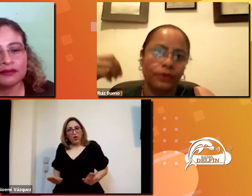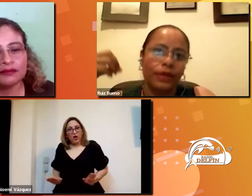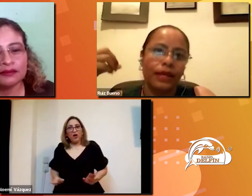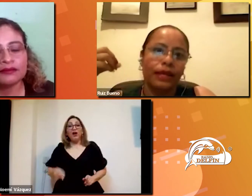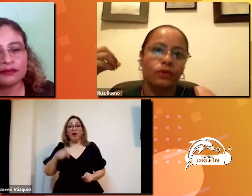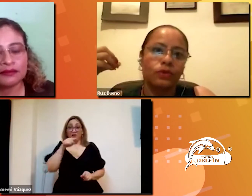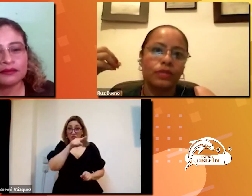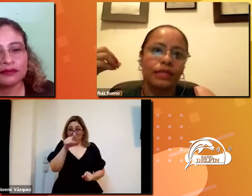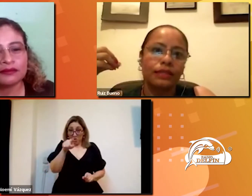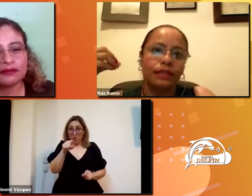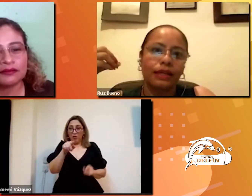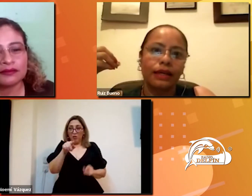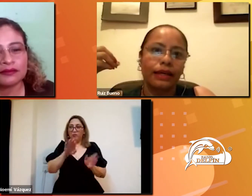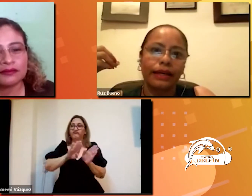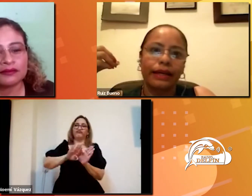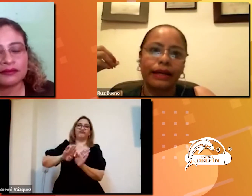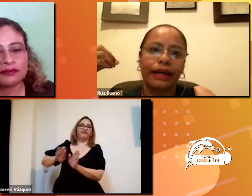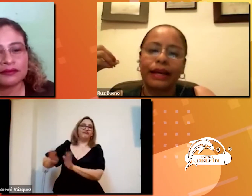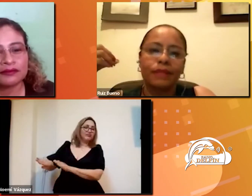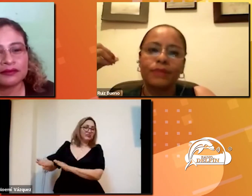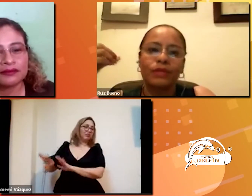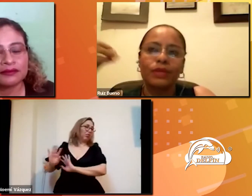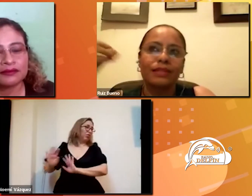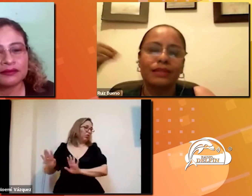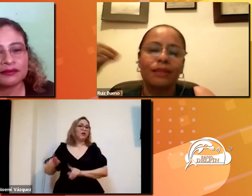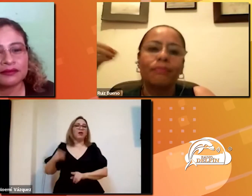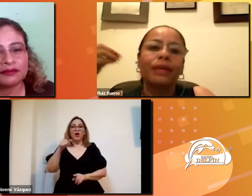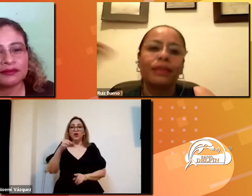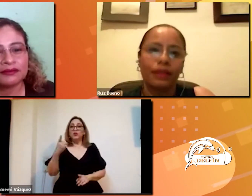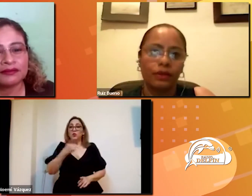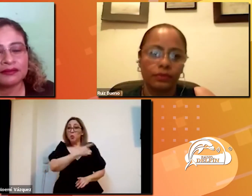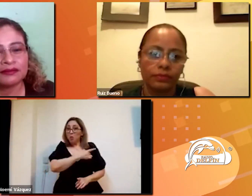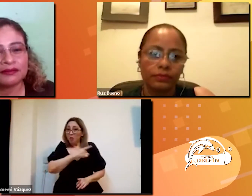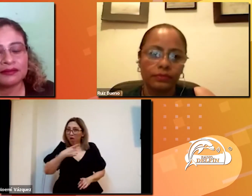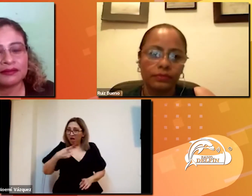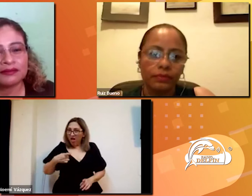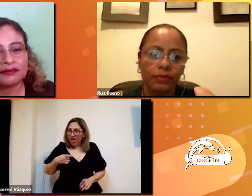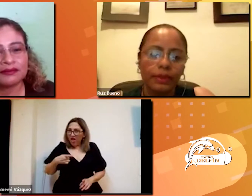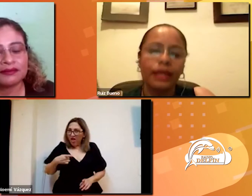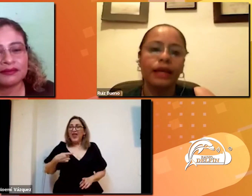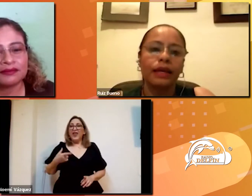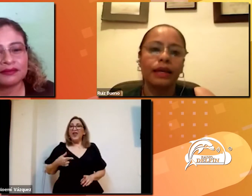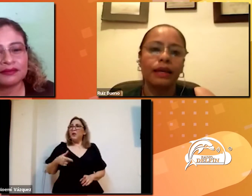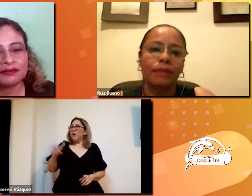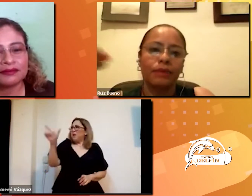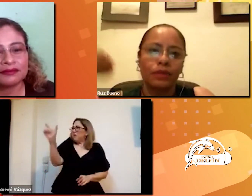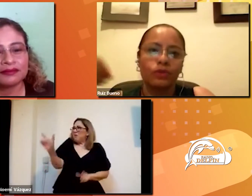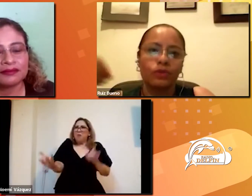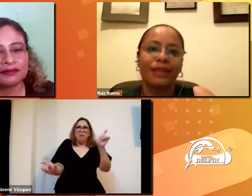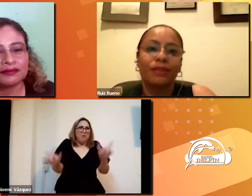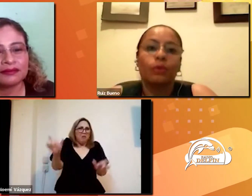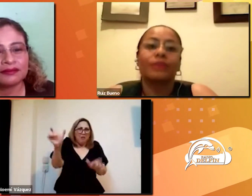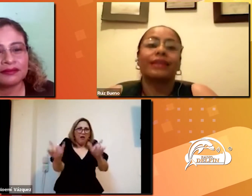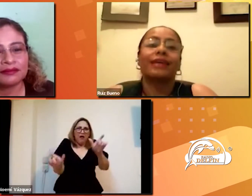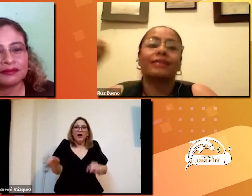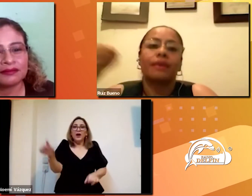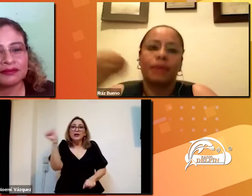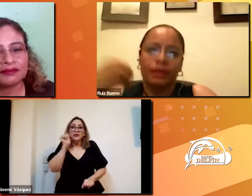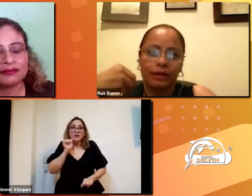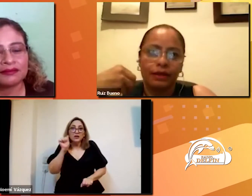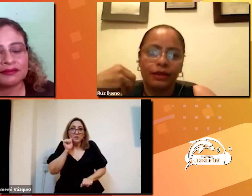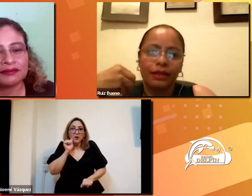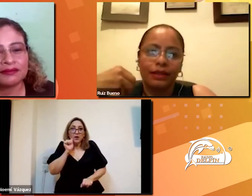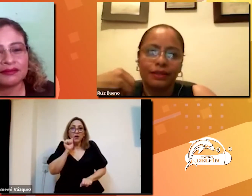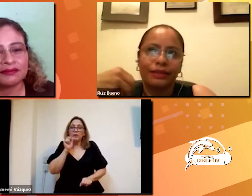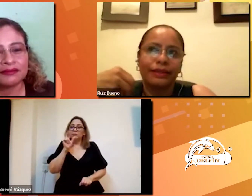¿no? Entonces, que las personas están perdiendo de la maravillosidad de voltearse a